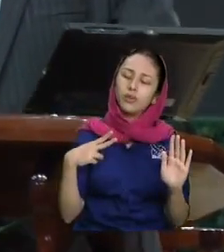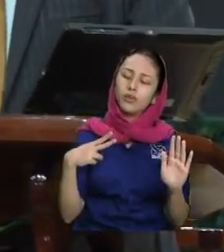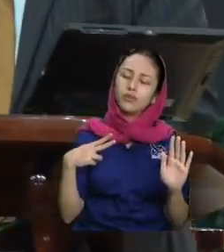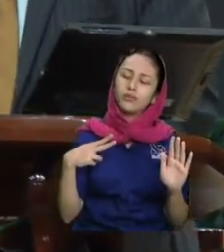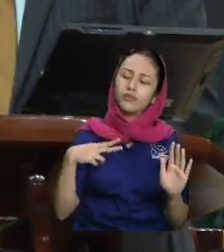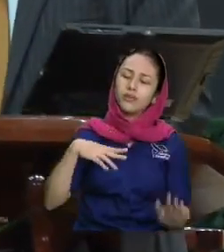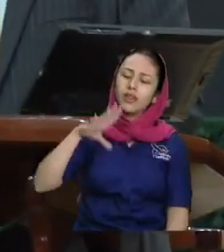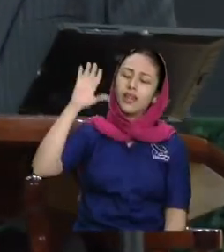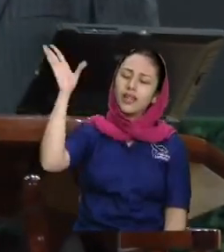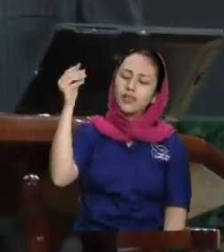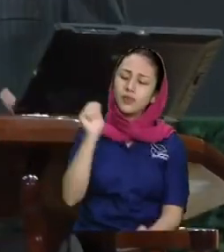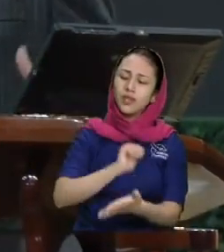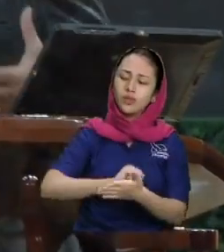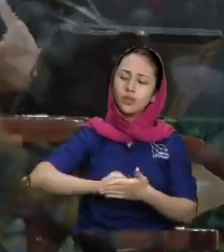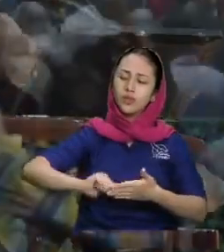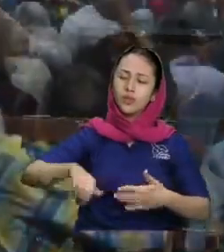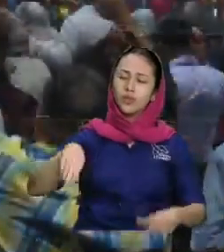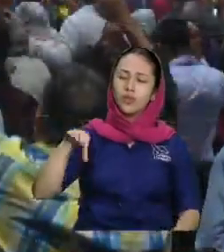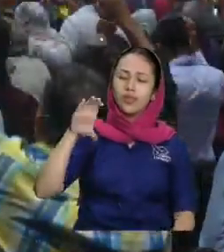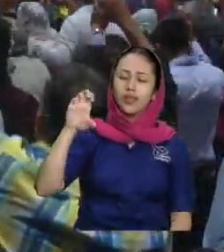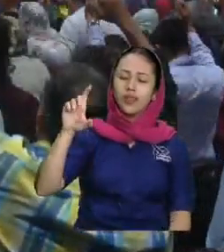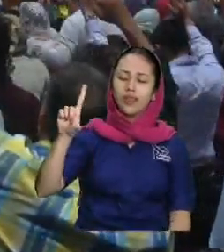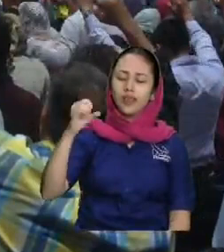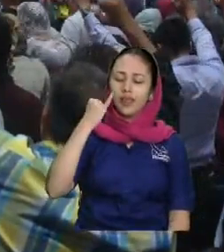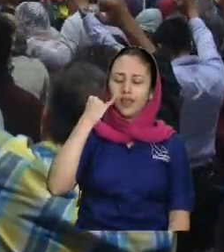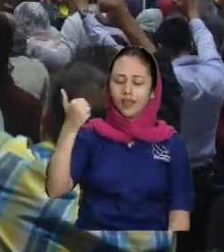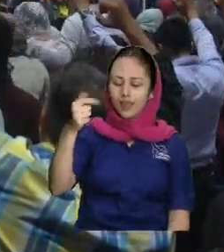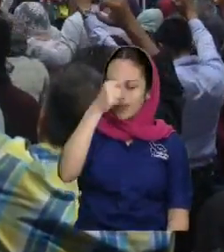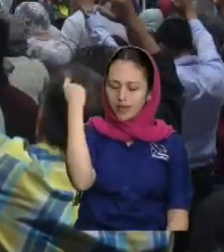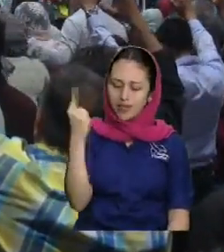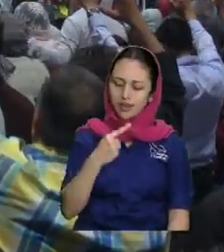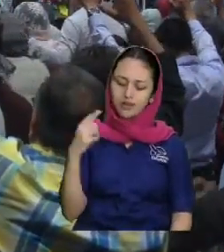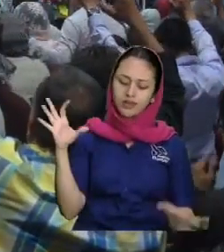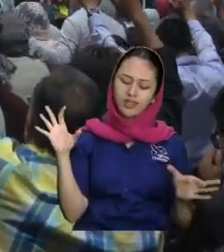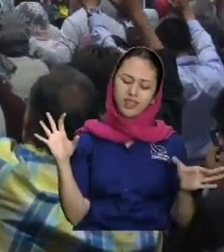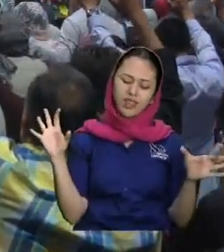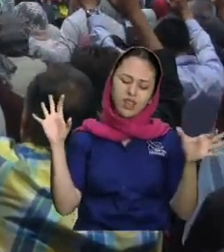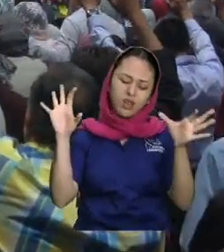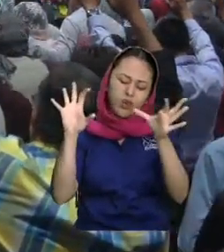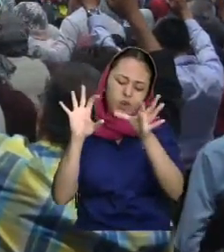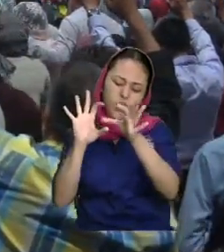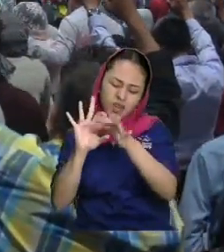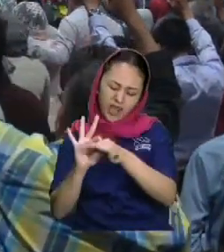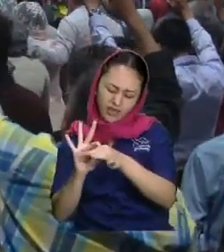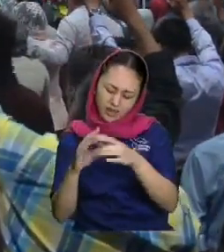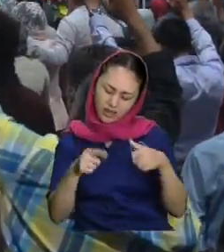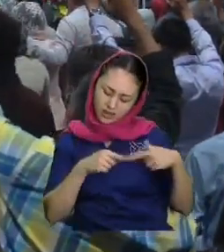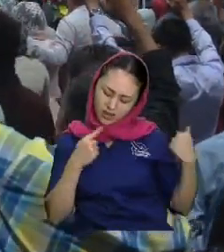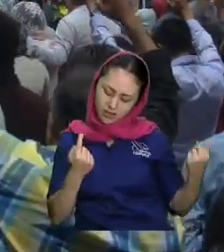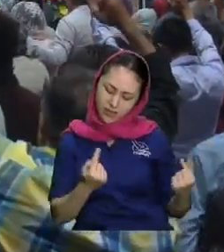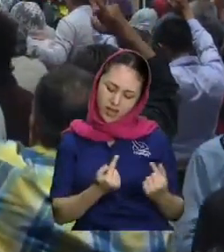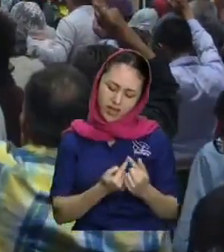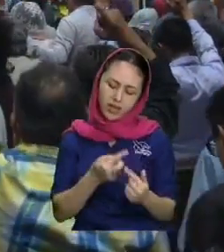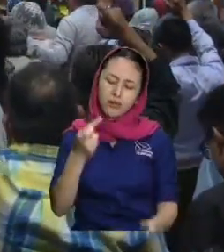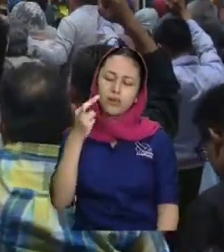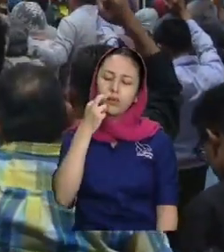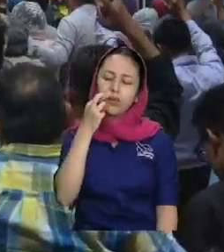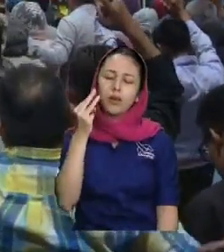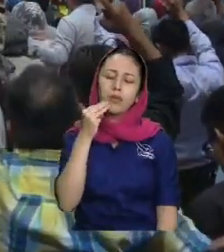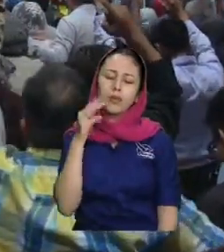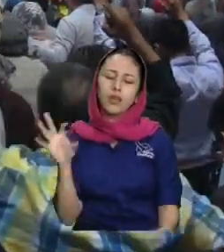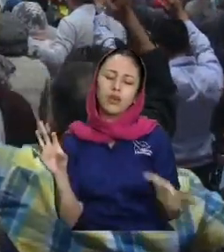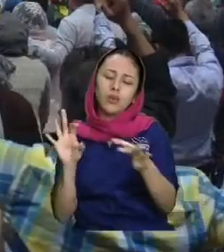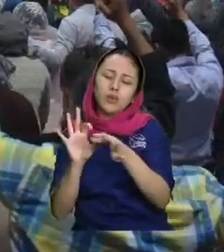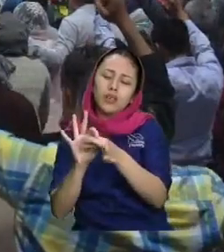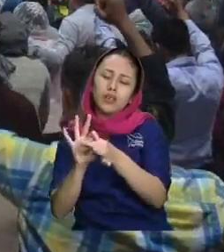que el espíritu de Elías haga volver el corazón mío, el corazón de nosotros los padres hacia los hijos, y